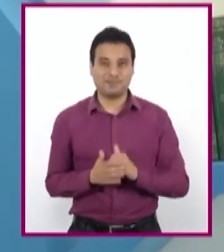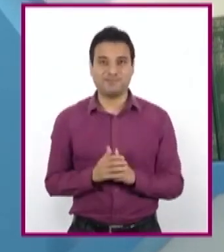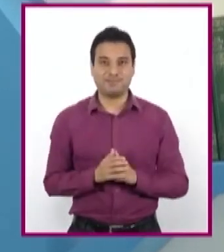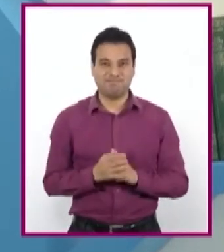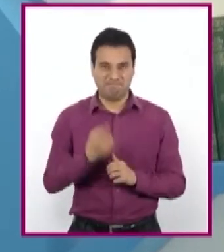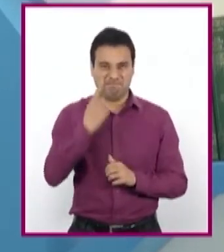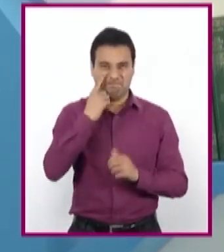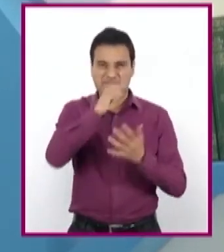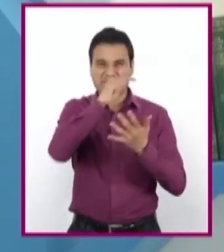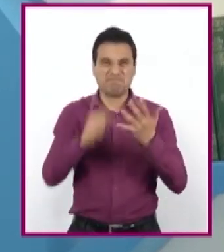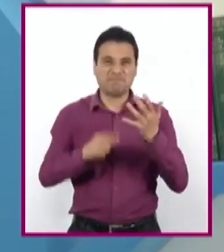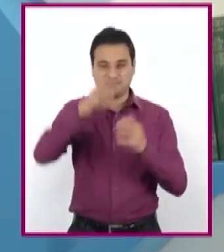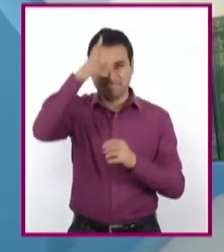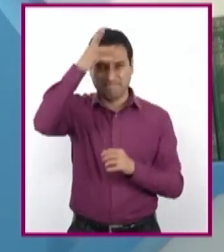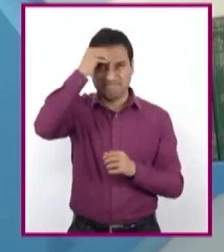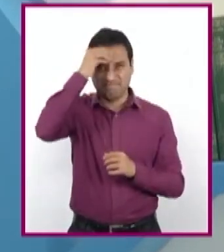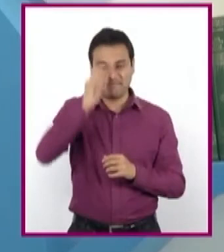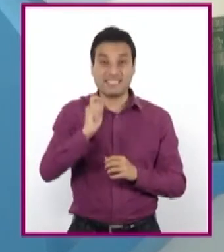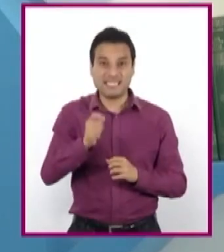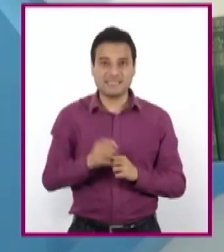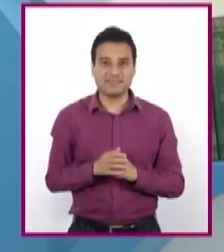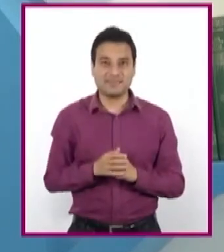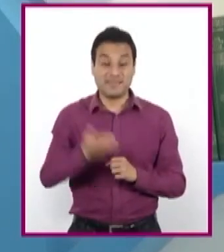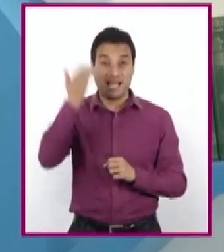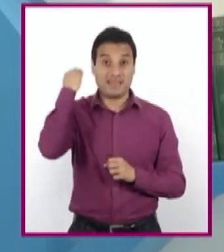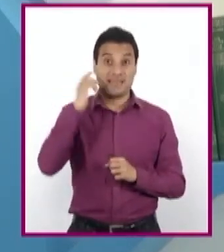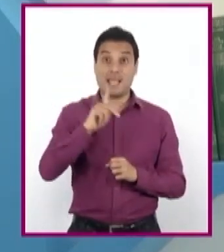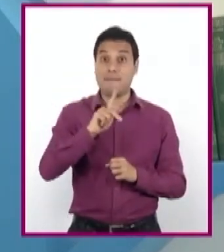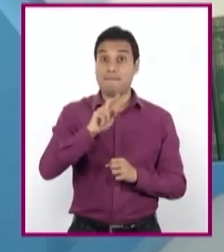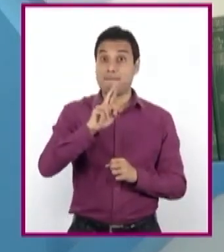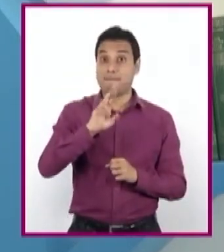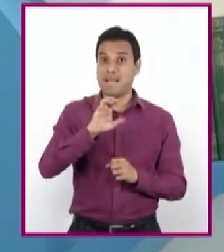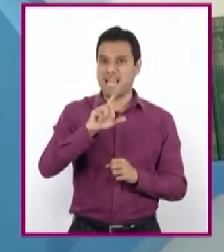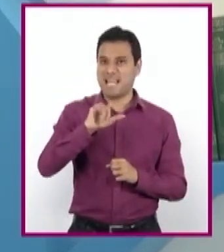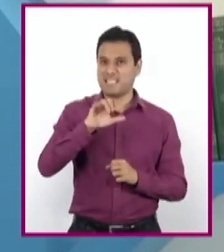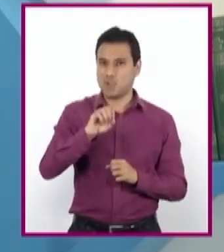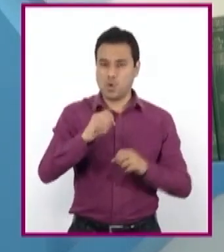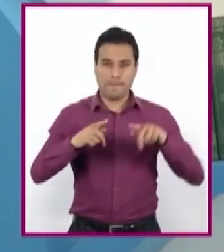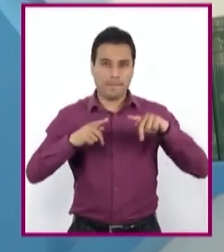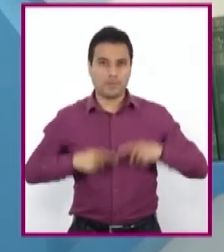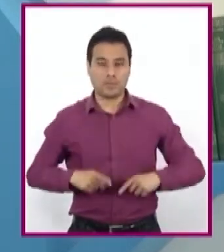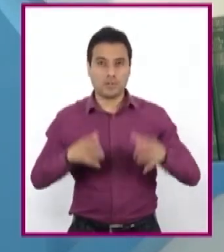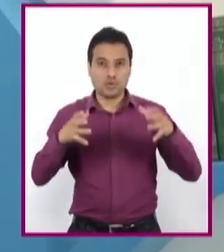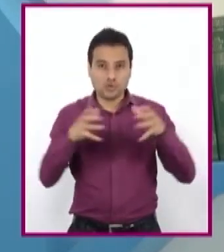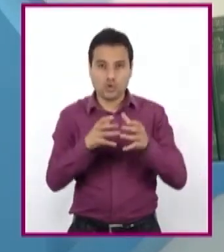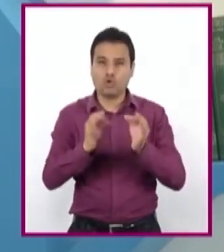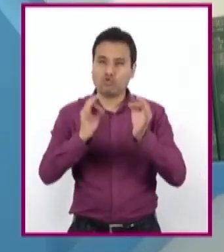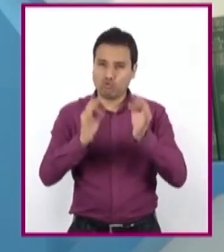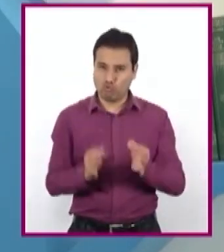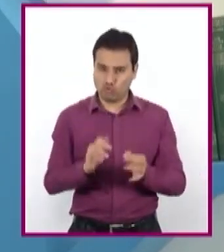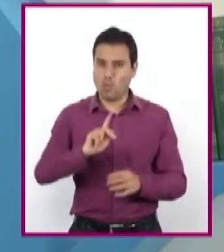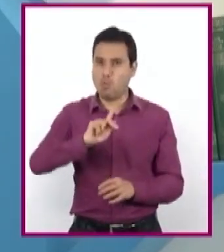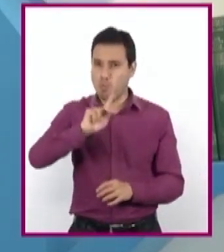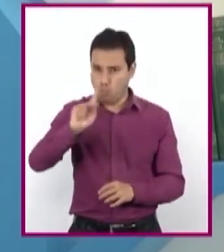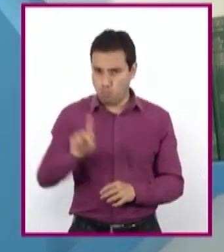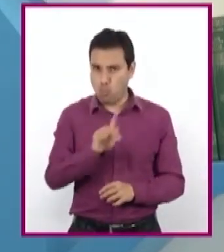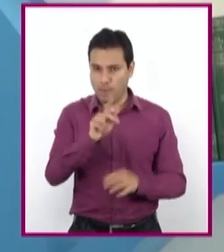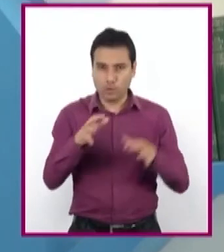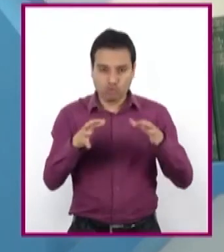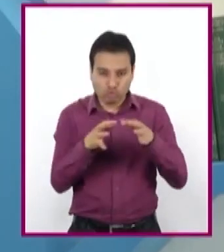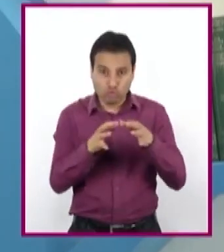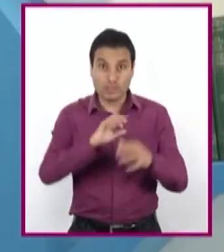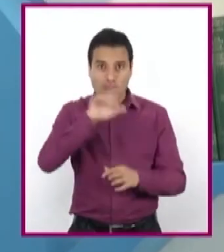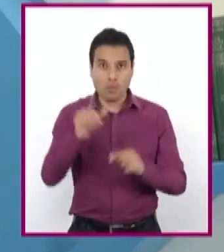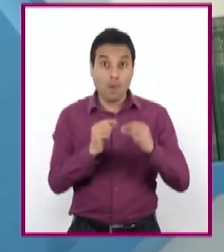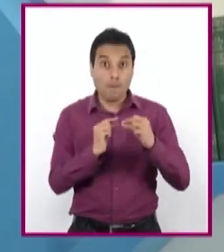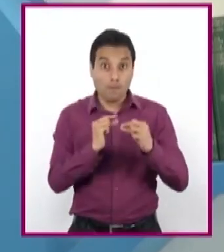Repasemos lo estudiado hasta ahora. Las sociedades del Preclásico eran en un inicio sociedades aldeanas y conforme avanzó el tiempo, se